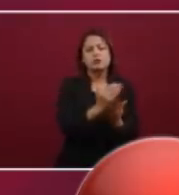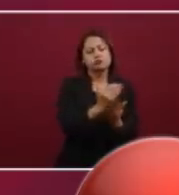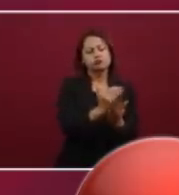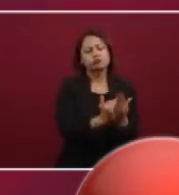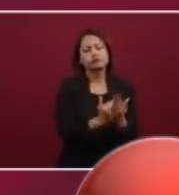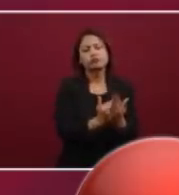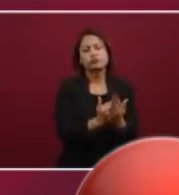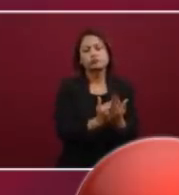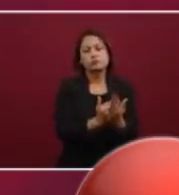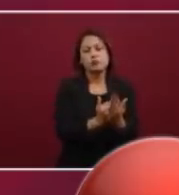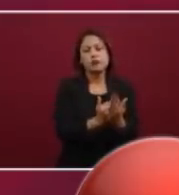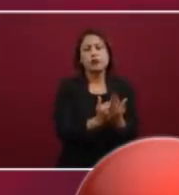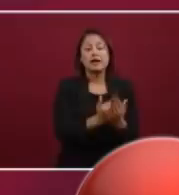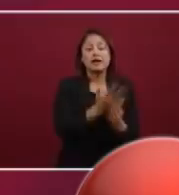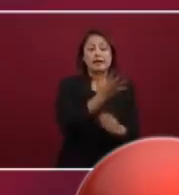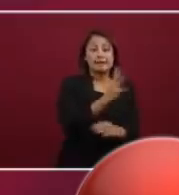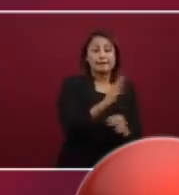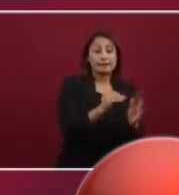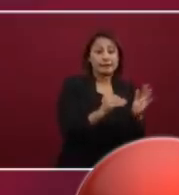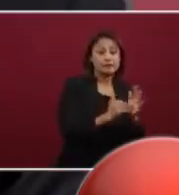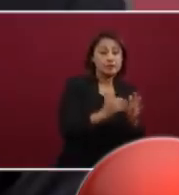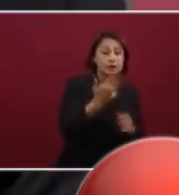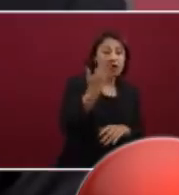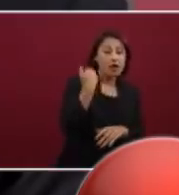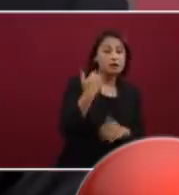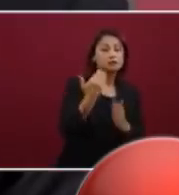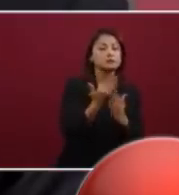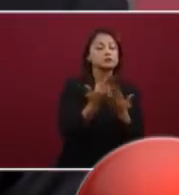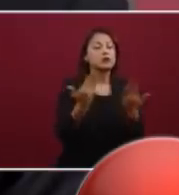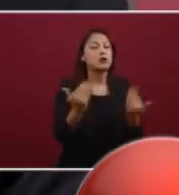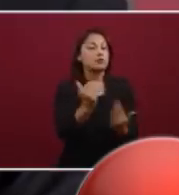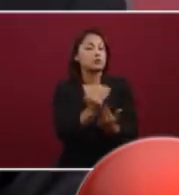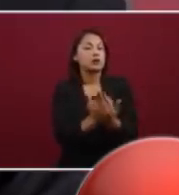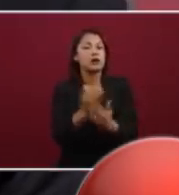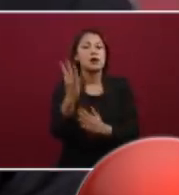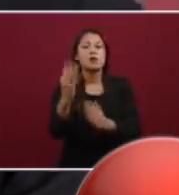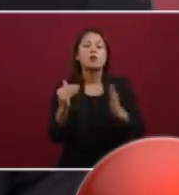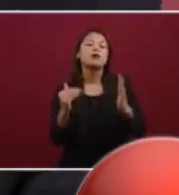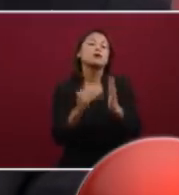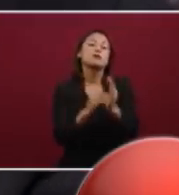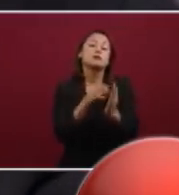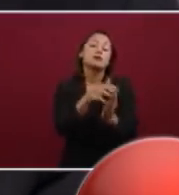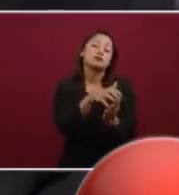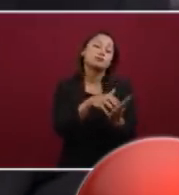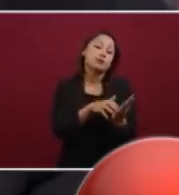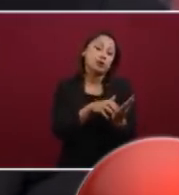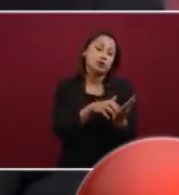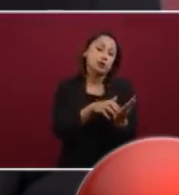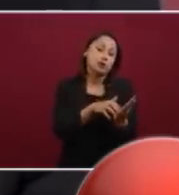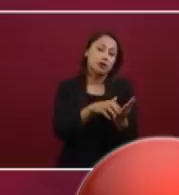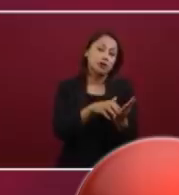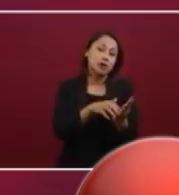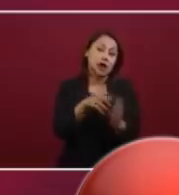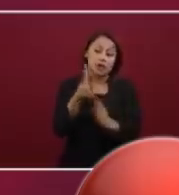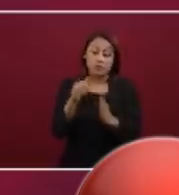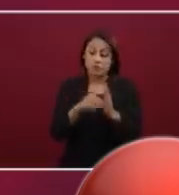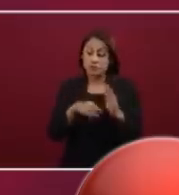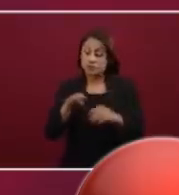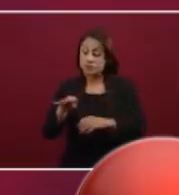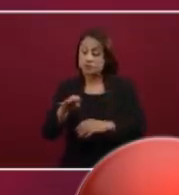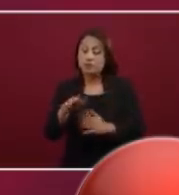de 10,000 a 4,000. Vamos a ahorrarnos este año